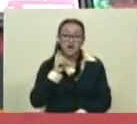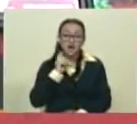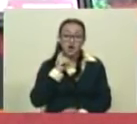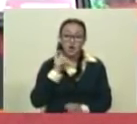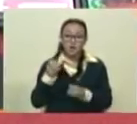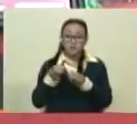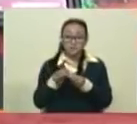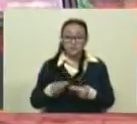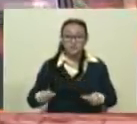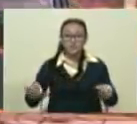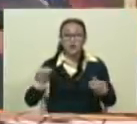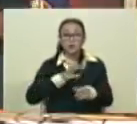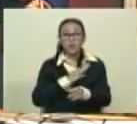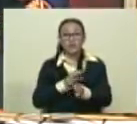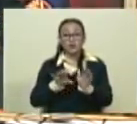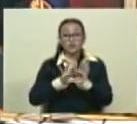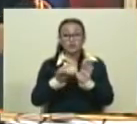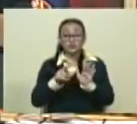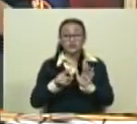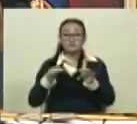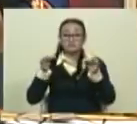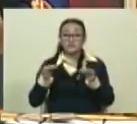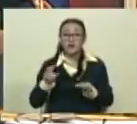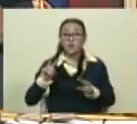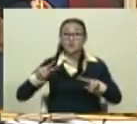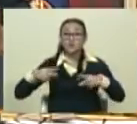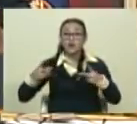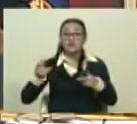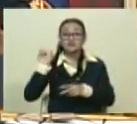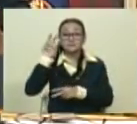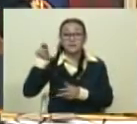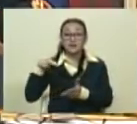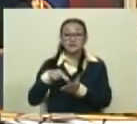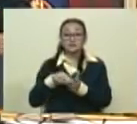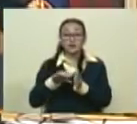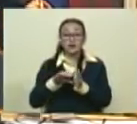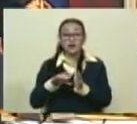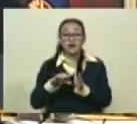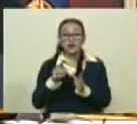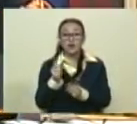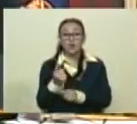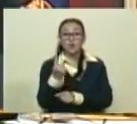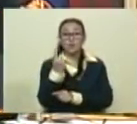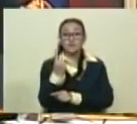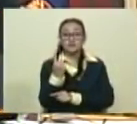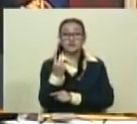por el poder constituyente cuando se estableció la nueva Asamblea Nacional Unicameral.